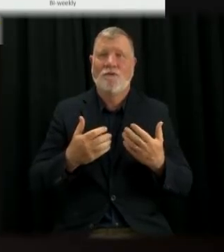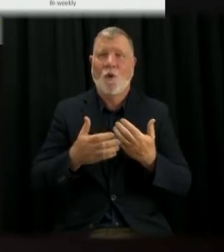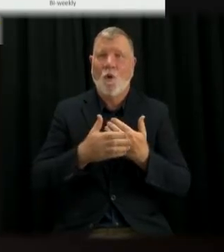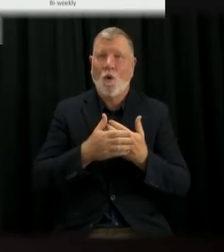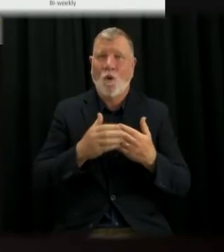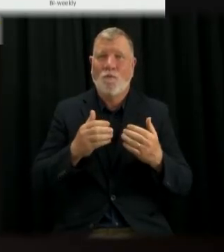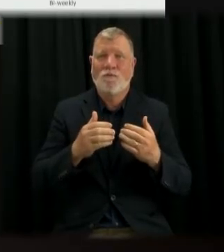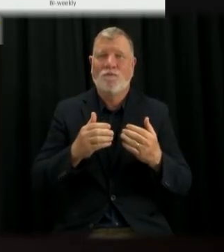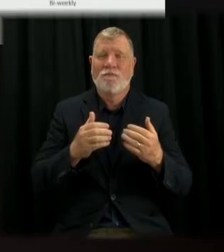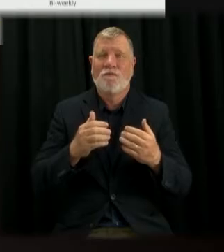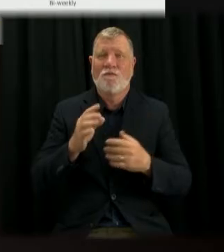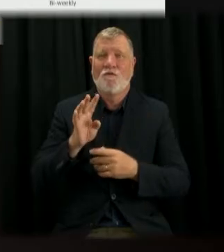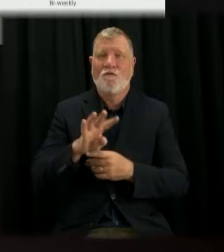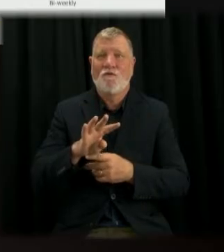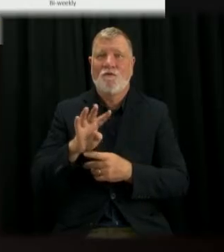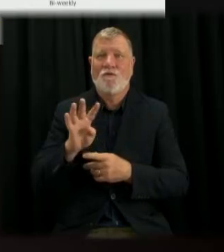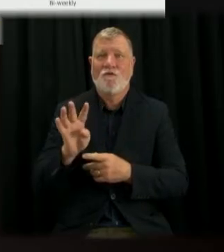puesto